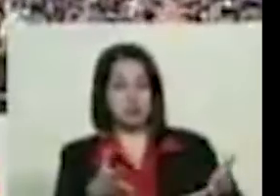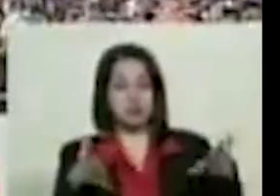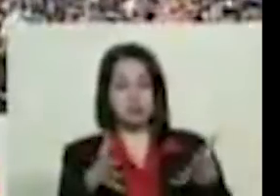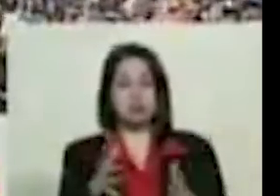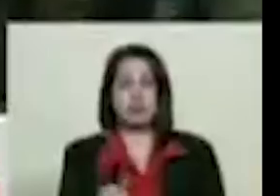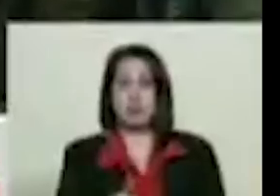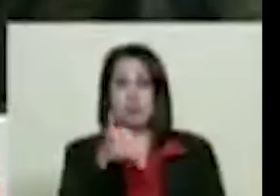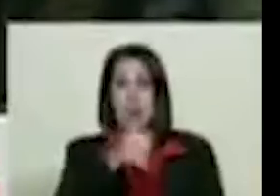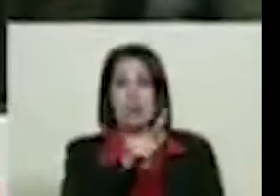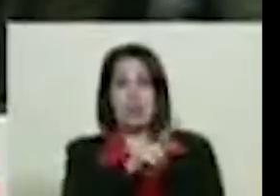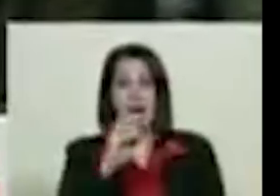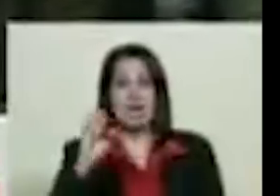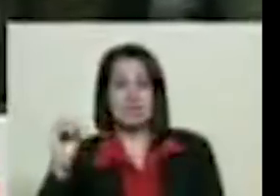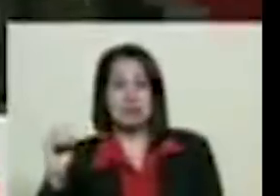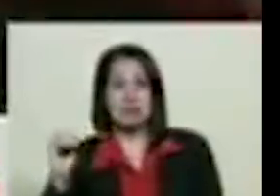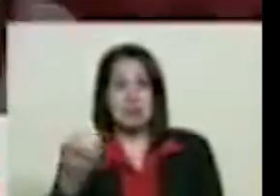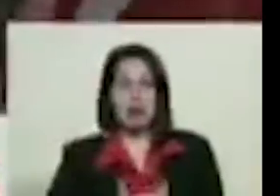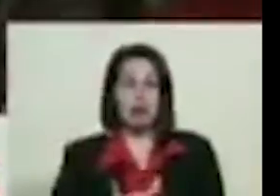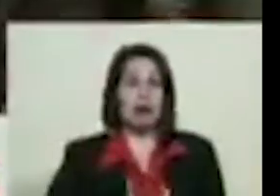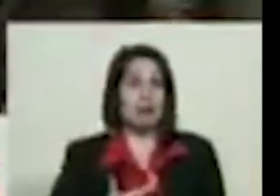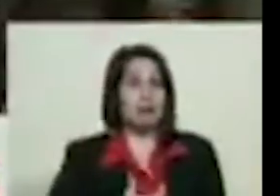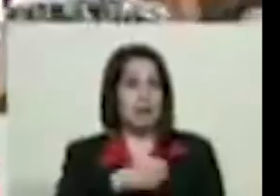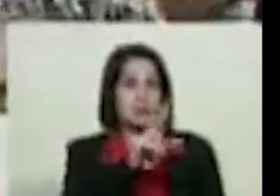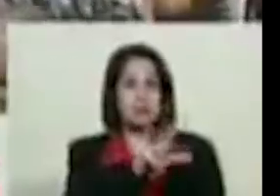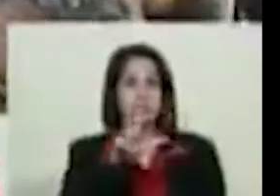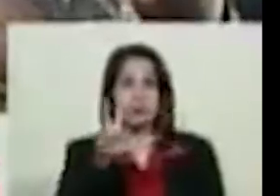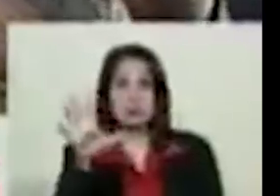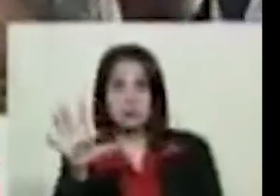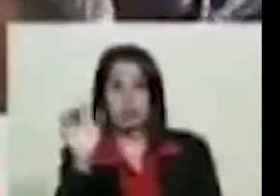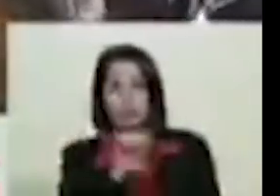300 alcaldías del país de las 335